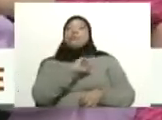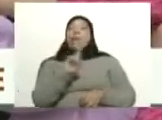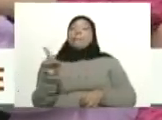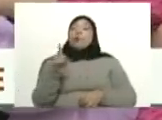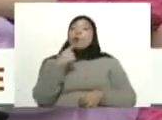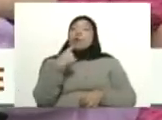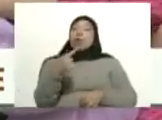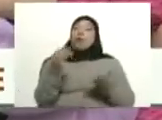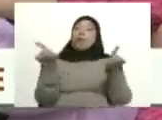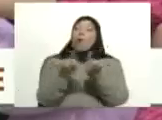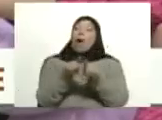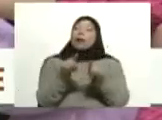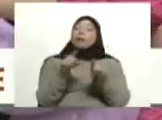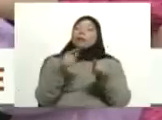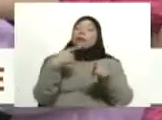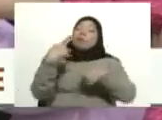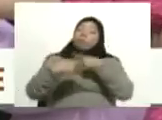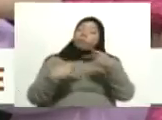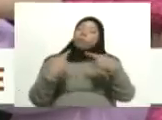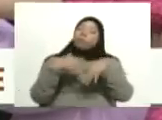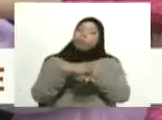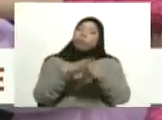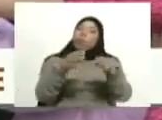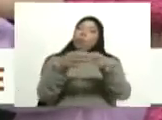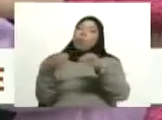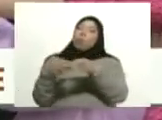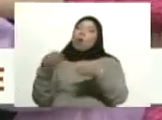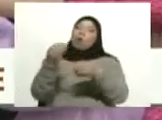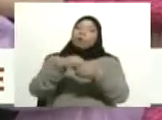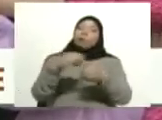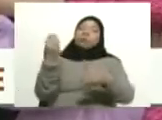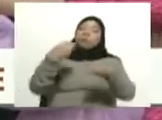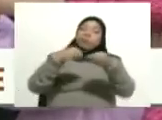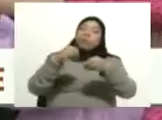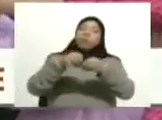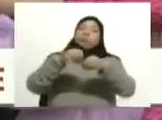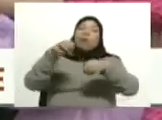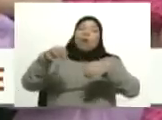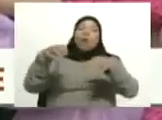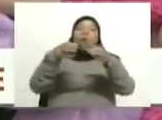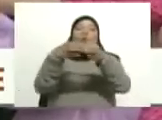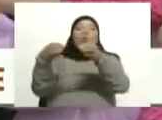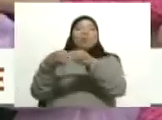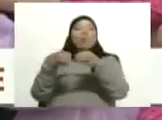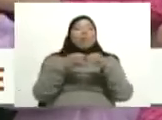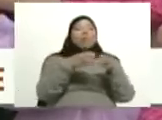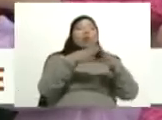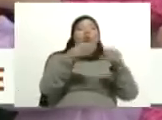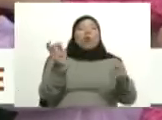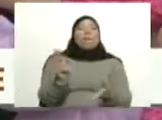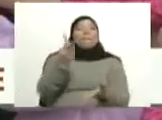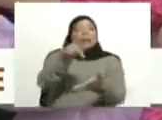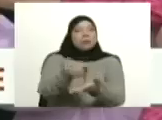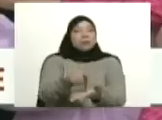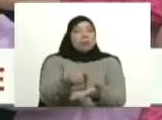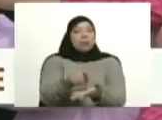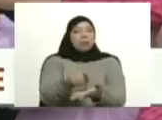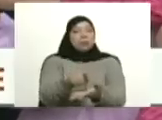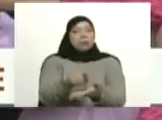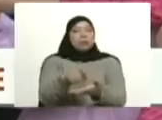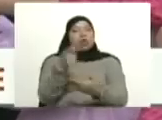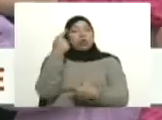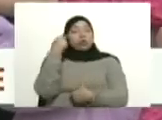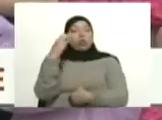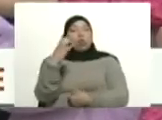presidente Nicolás Maduro, sino que por el contrario, buscáramos la mayor amplitud y la mayor generosidad, porque si tú ves la composición del